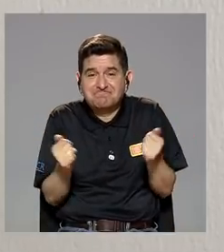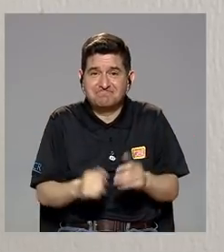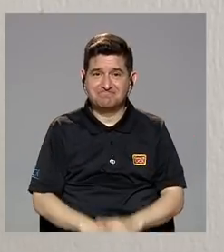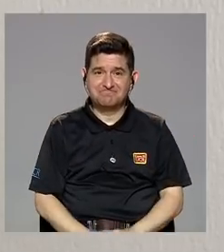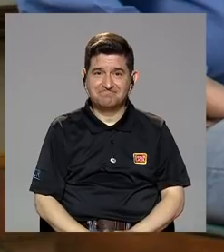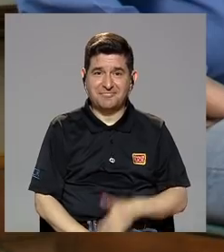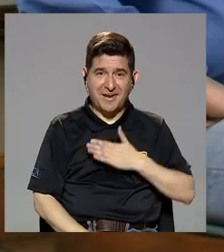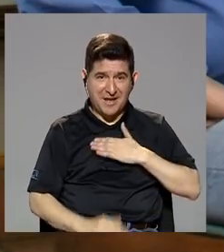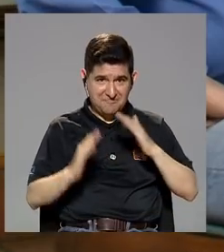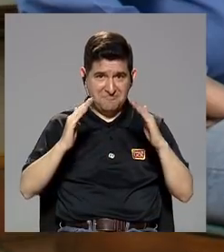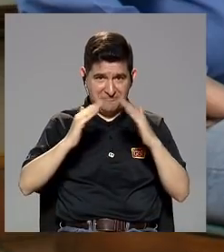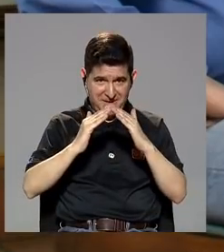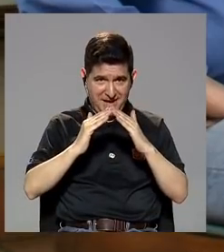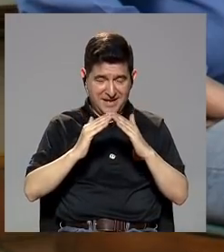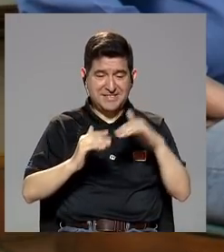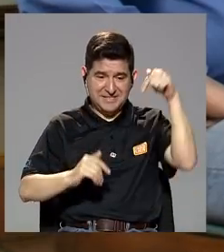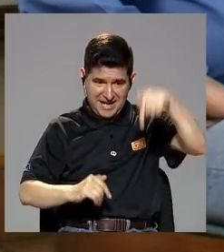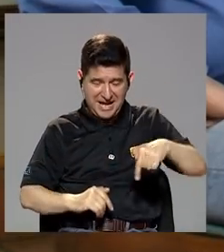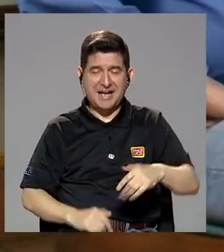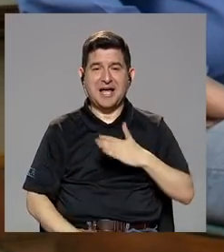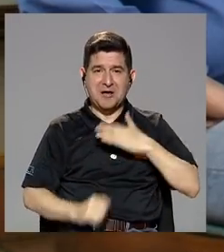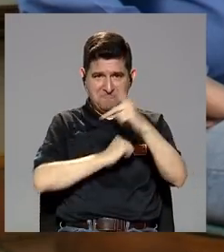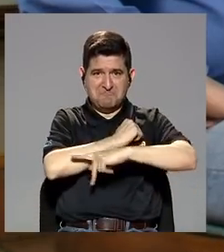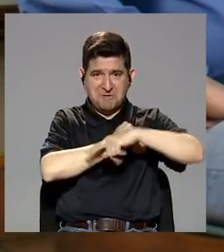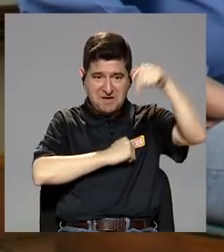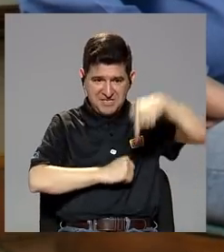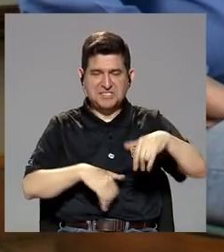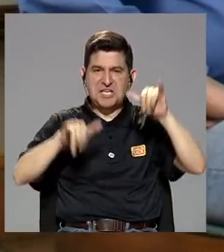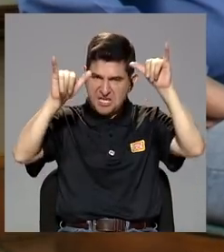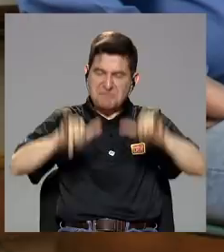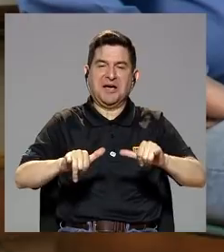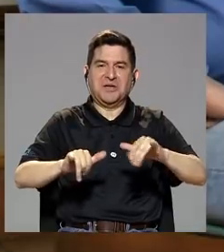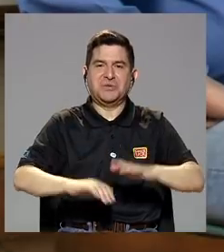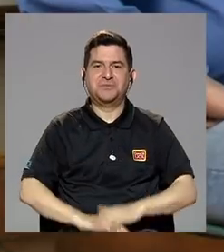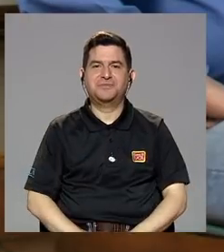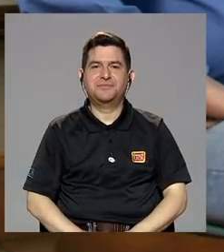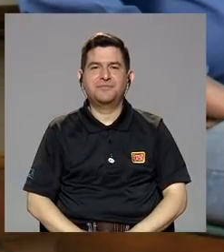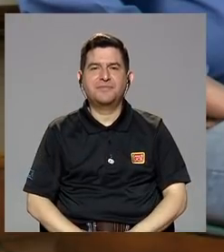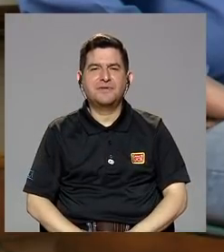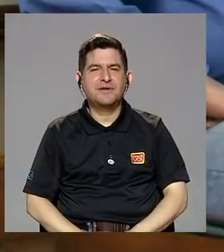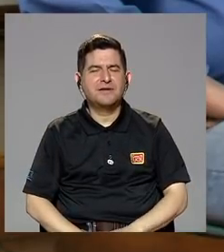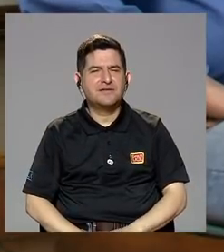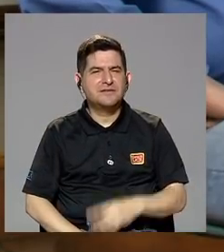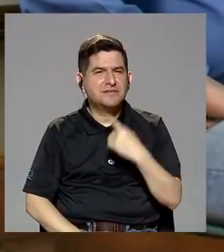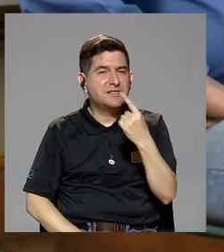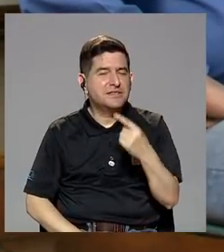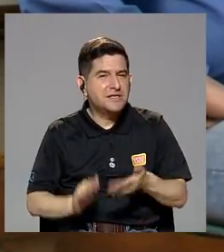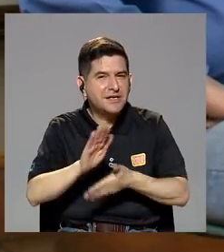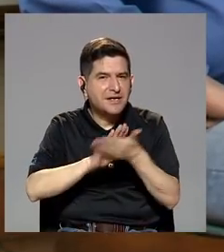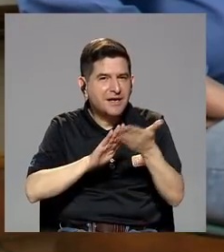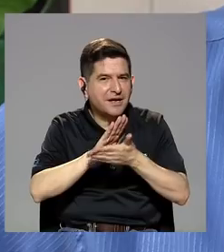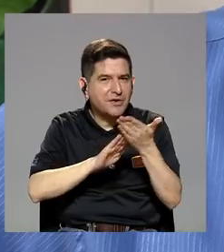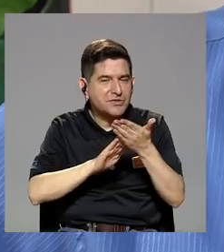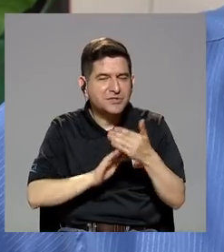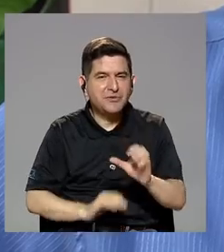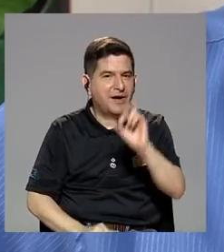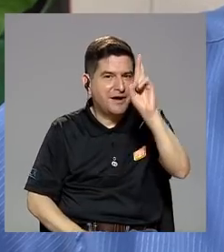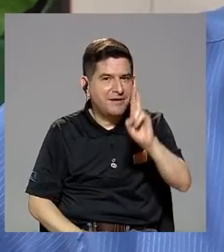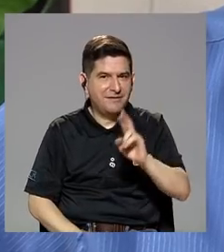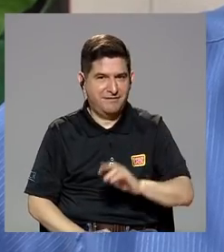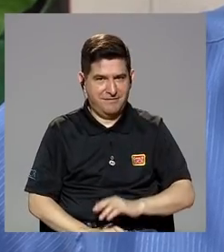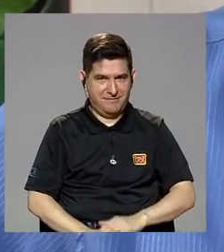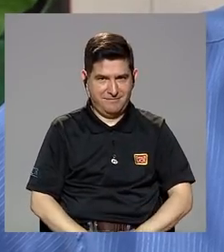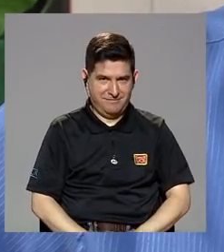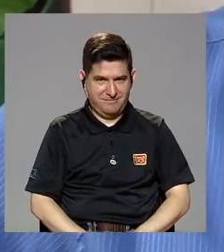que mi casa tiene mi país y aquí me quedo si tuviésemos que decir que nos salga de costa rica